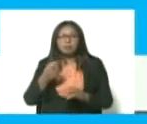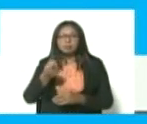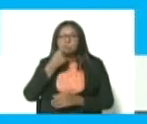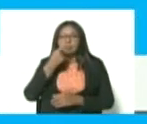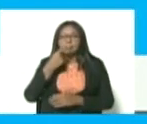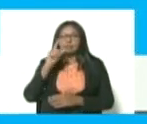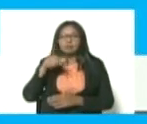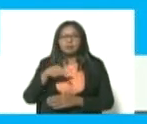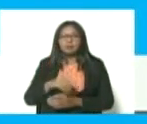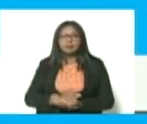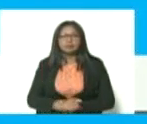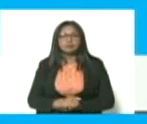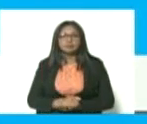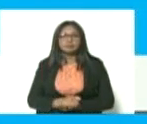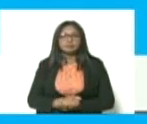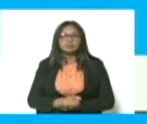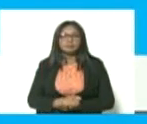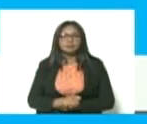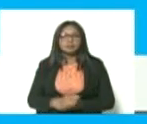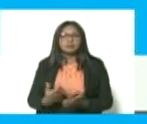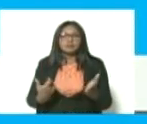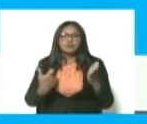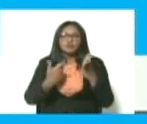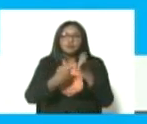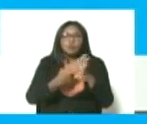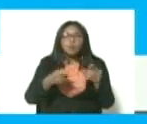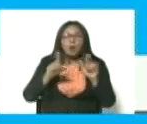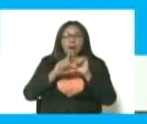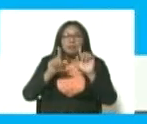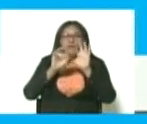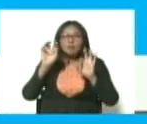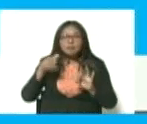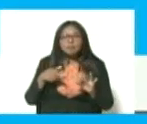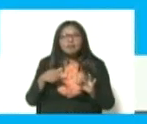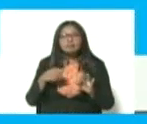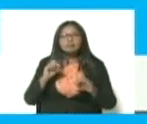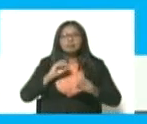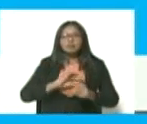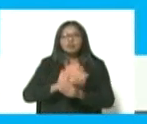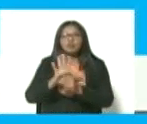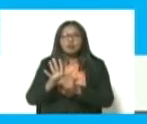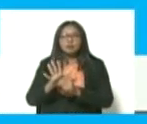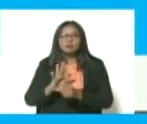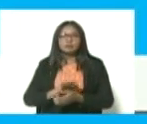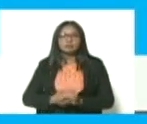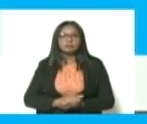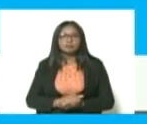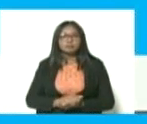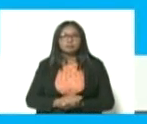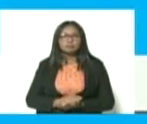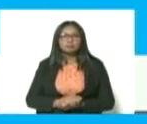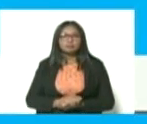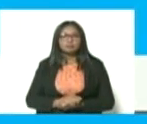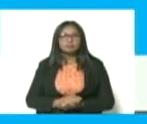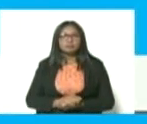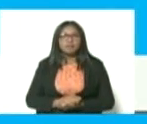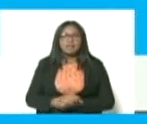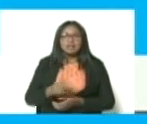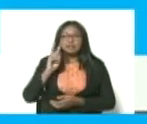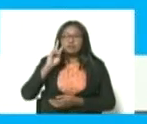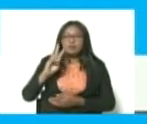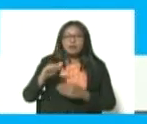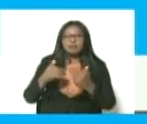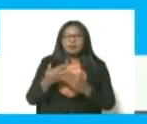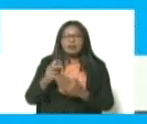una vacuna que prevenga el coronavirus plenamente. Y eso tendrá que pasar